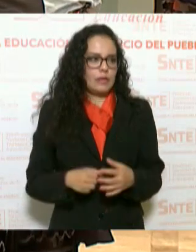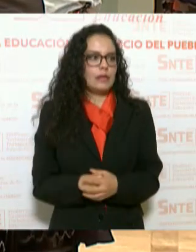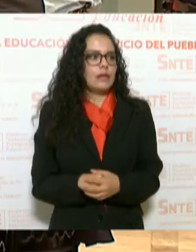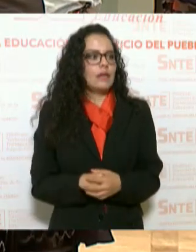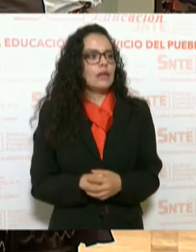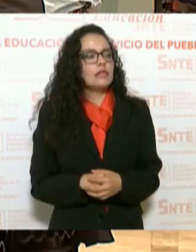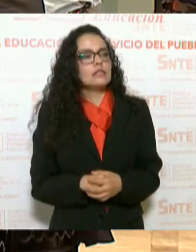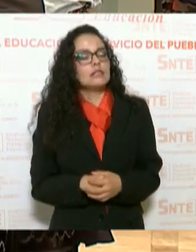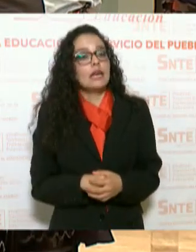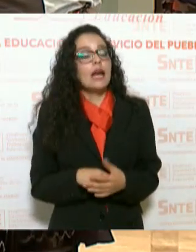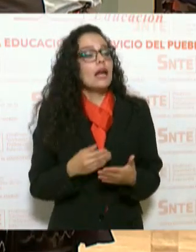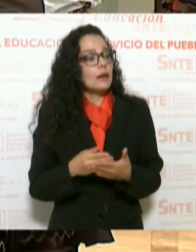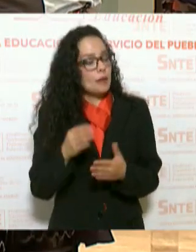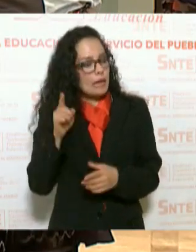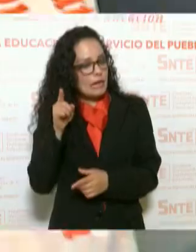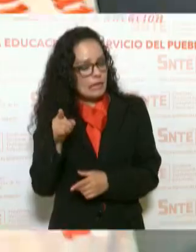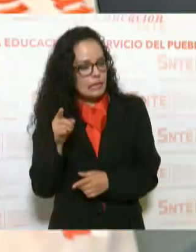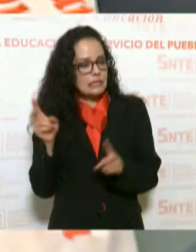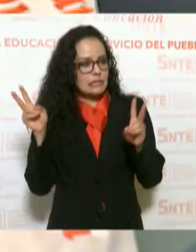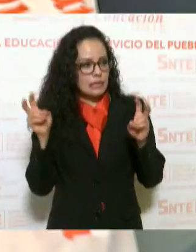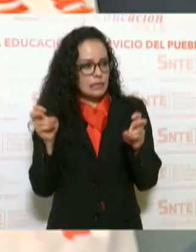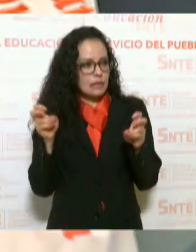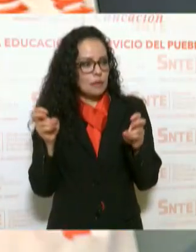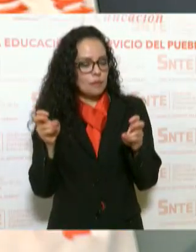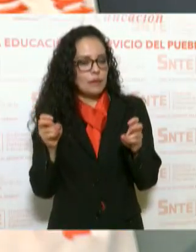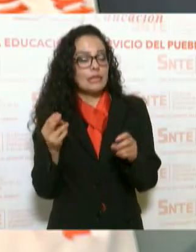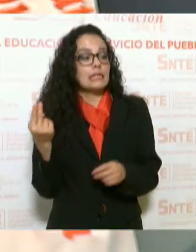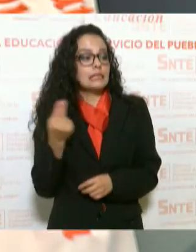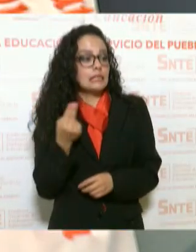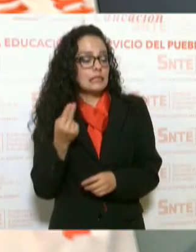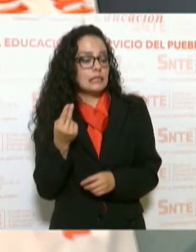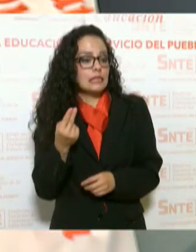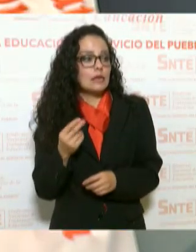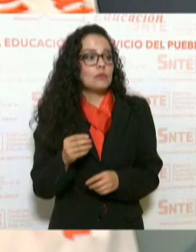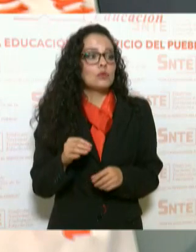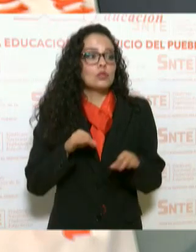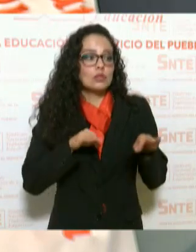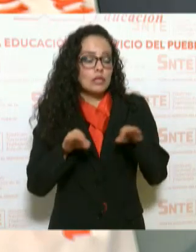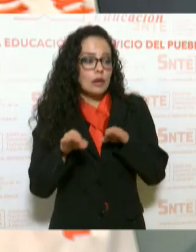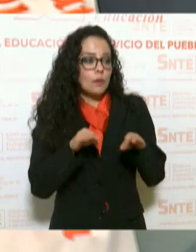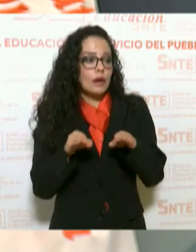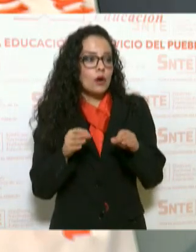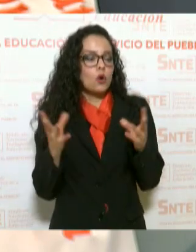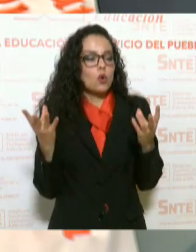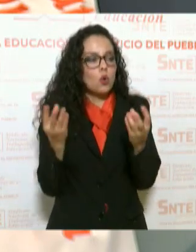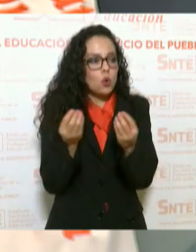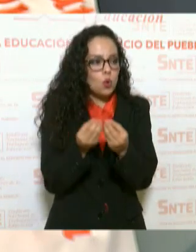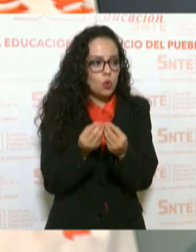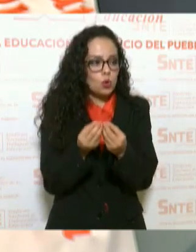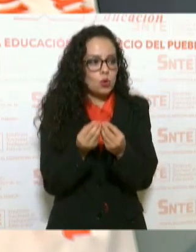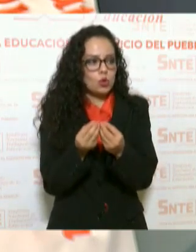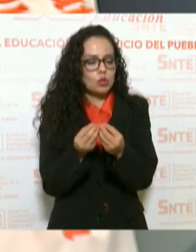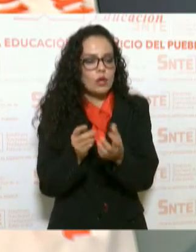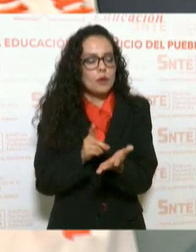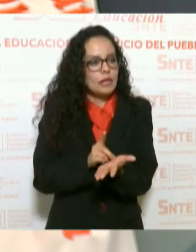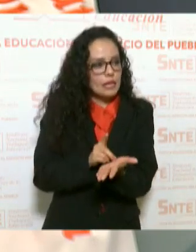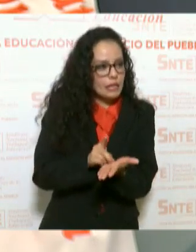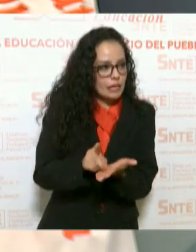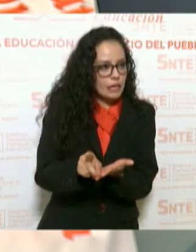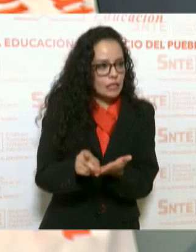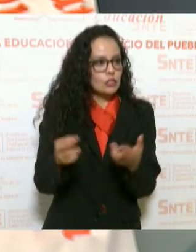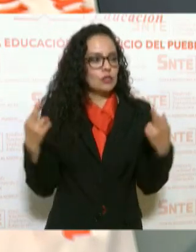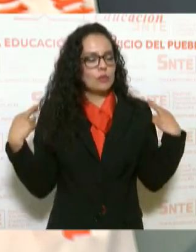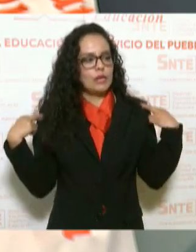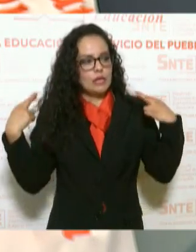para defender los derechos de las y los docentes, para lograr que podamos cumplir con